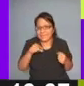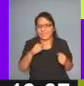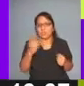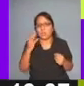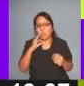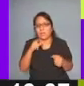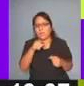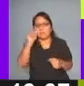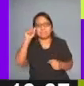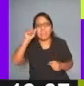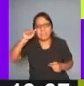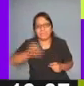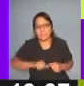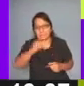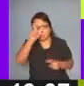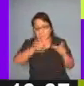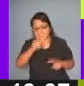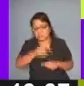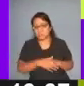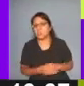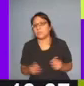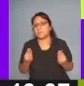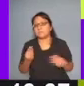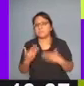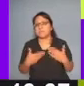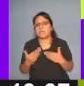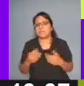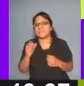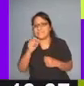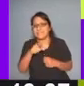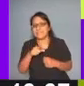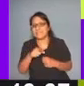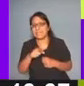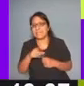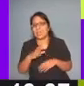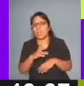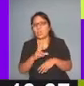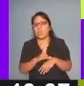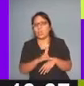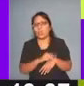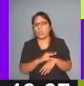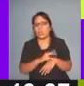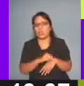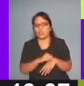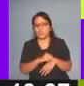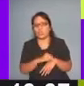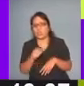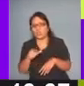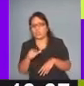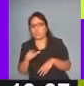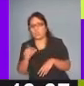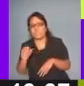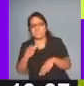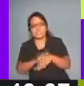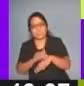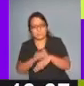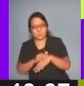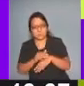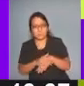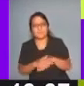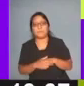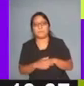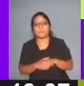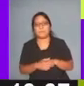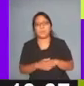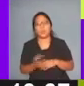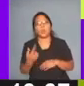estamos precisamente con el encargado de política criminal, que es el doctor Nanzer, es la víctima, el